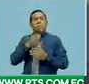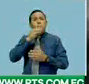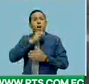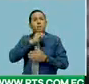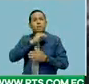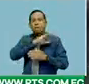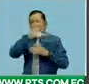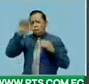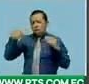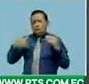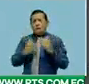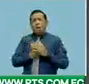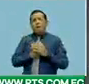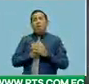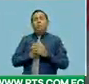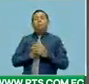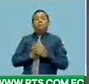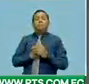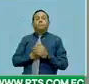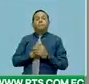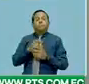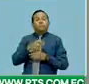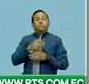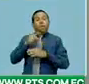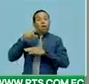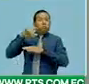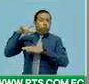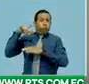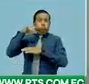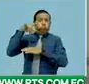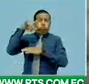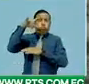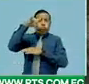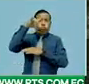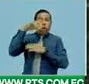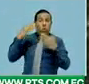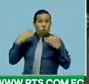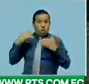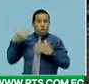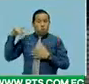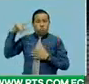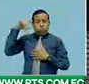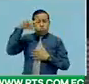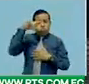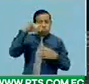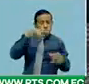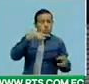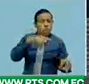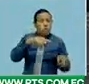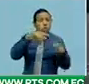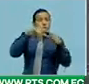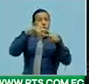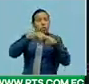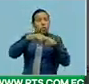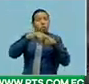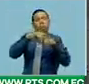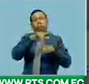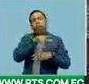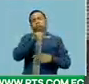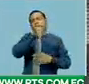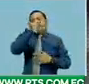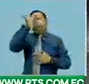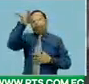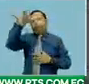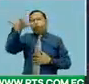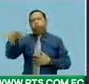El traslado del alcalde fue asistido por un helicóptero del Cuerpo de Bomberos de Guayaquil, además de una caravana donde se movilizaron sus